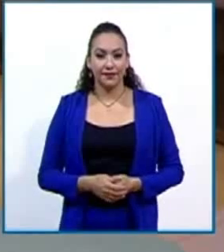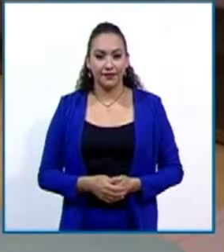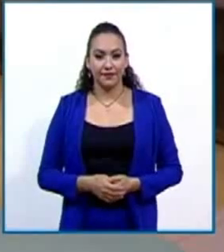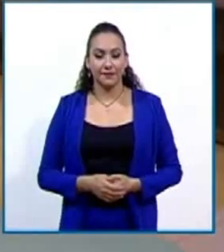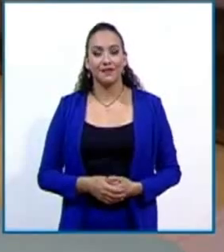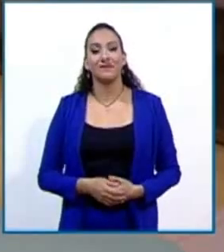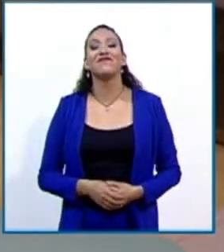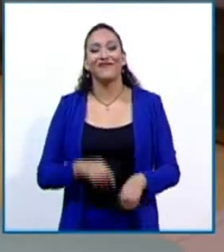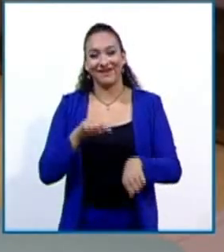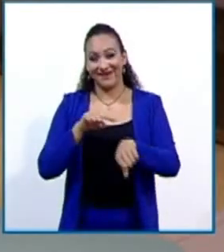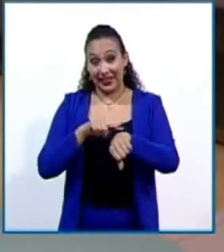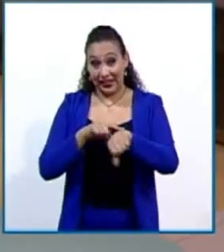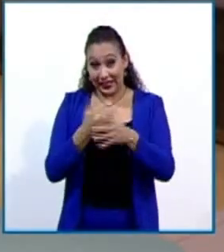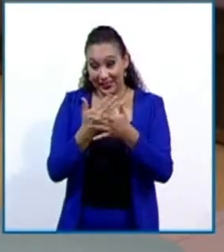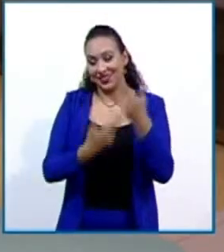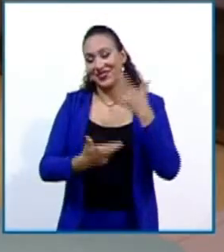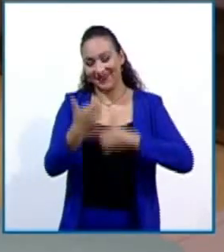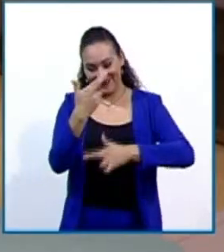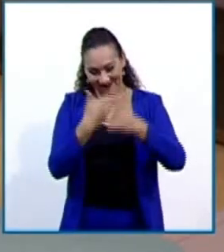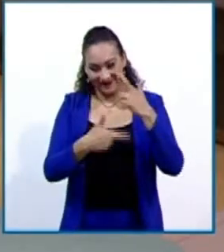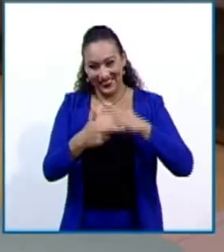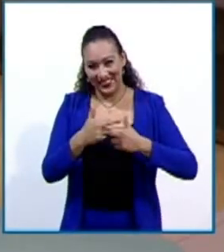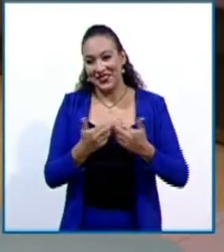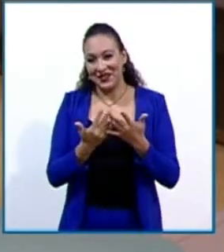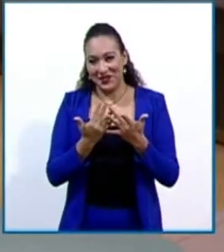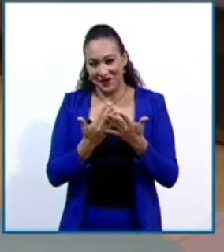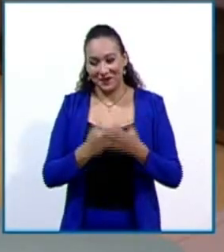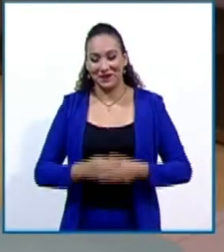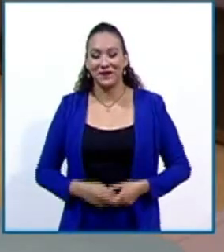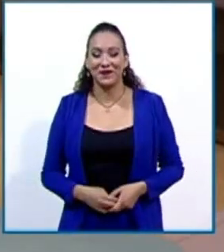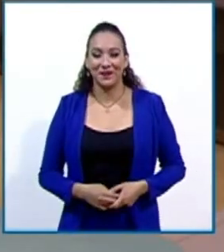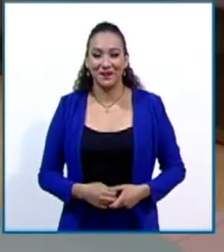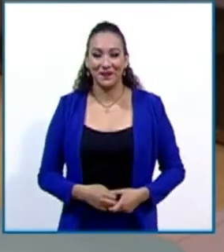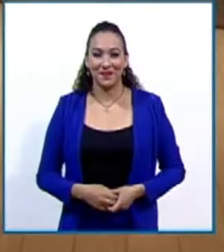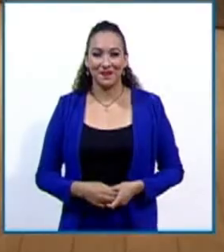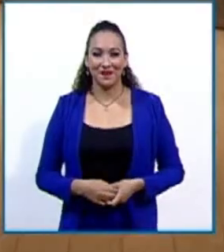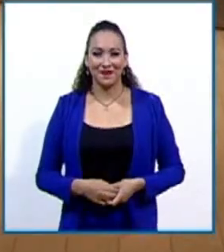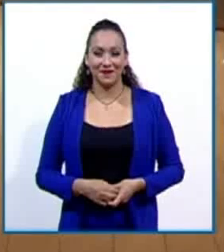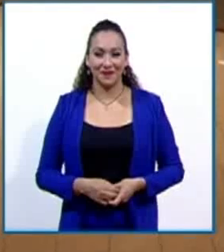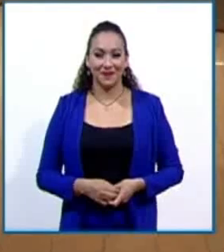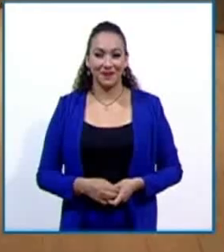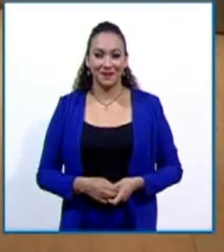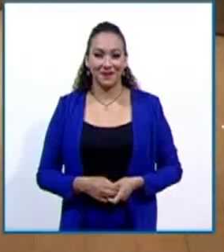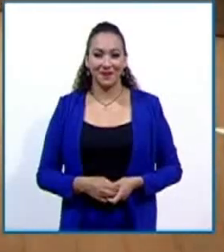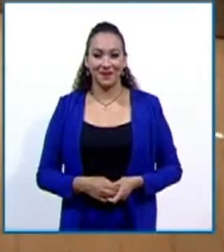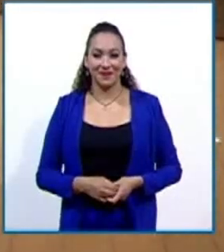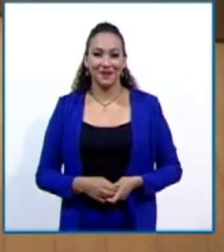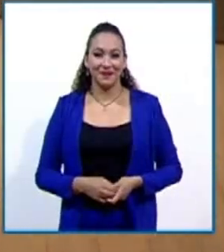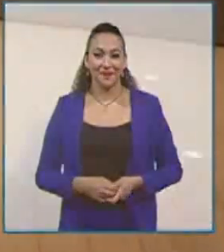Es momento de hacer una pausa, pero regresamos con más noticias. Estamos en Corte Informativo.